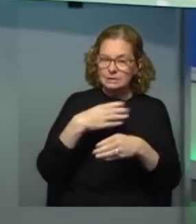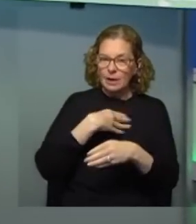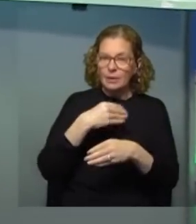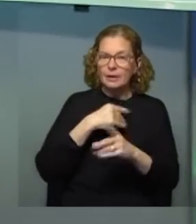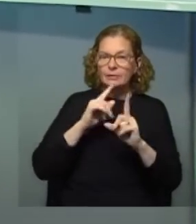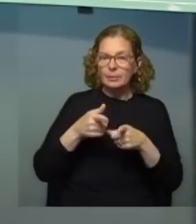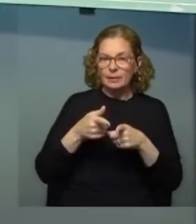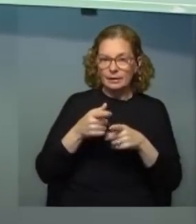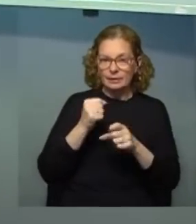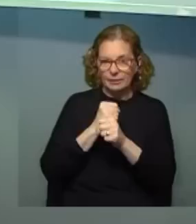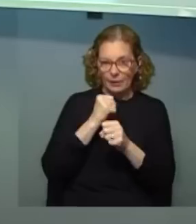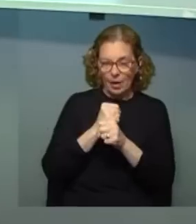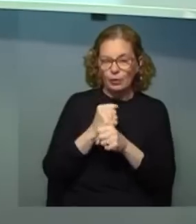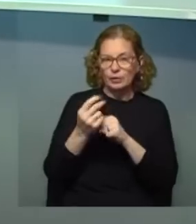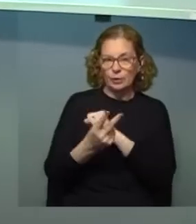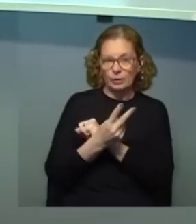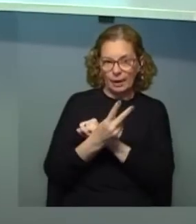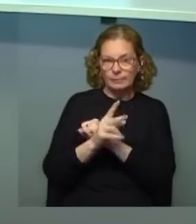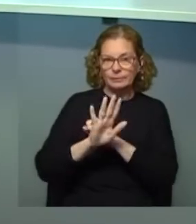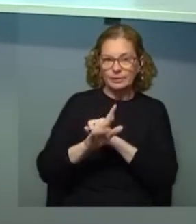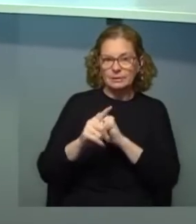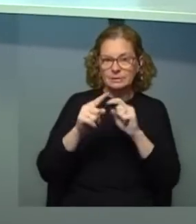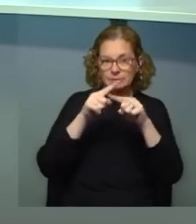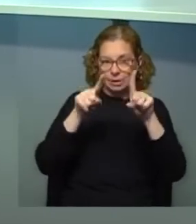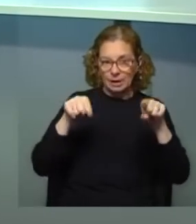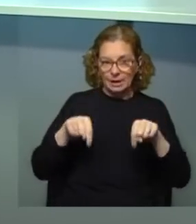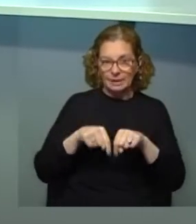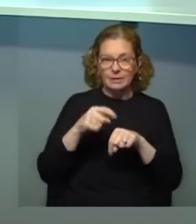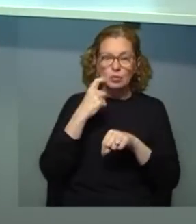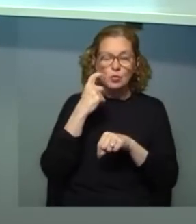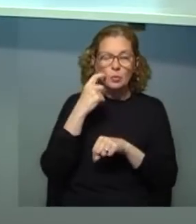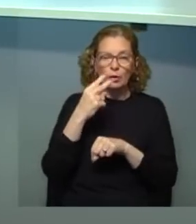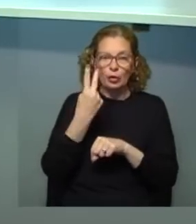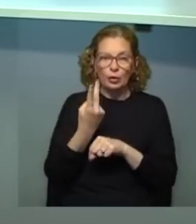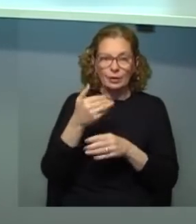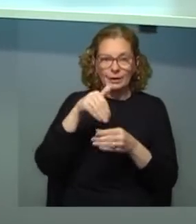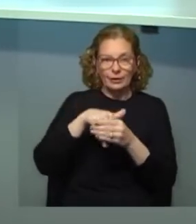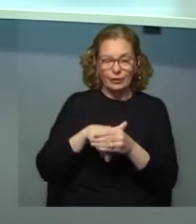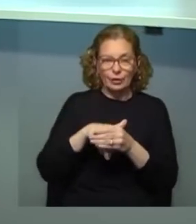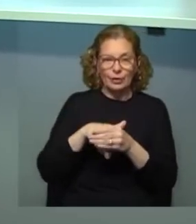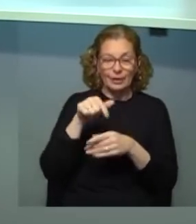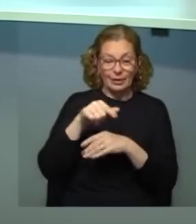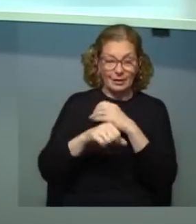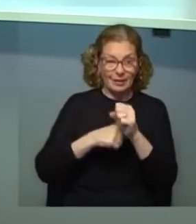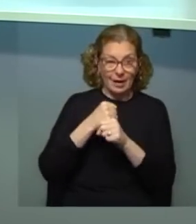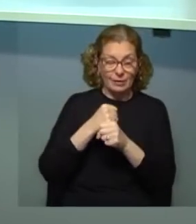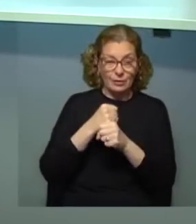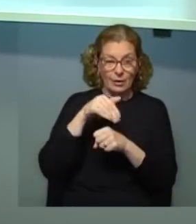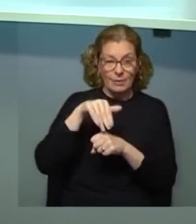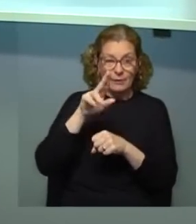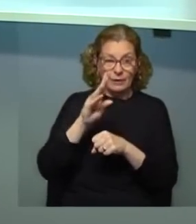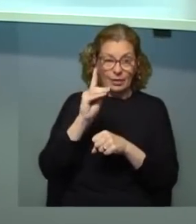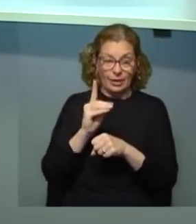desarrollar tareas de seguridad sí se trata de la lista la hoja de votación 2 de las elecciones internas de ese año y mvd noticias